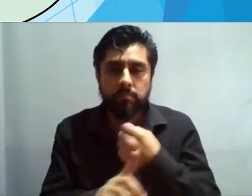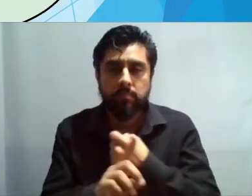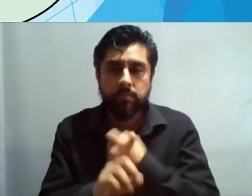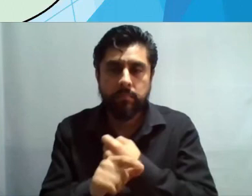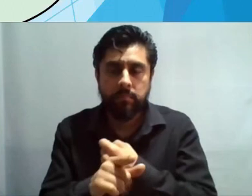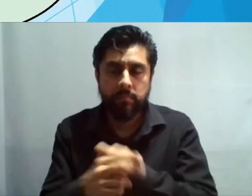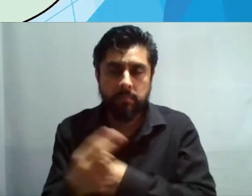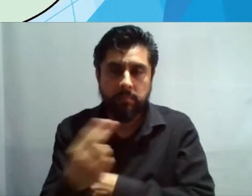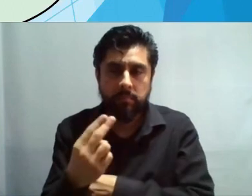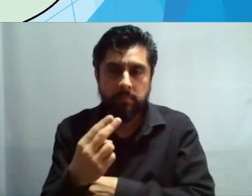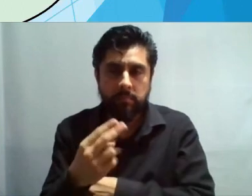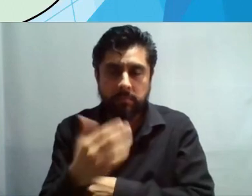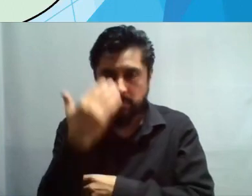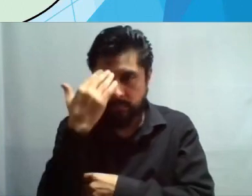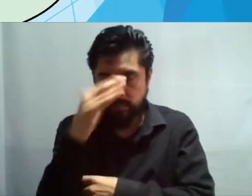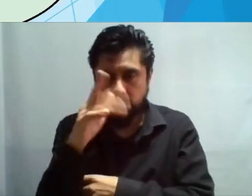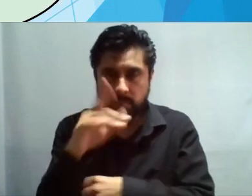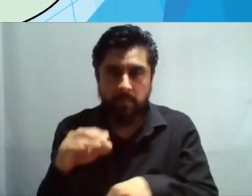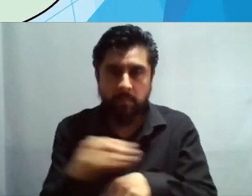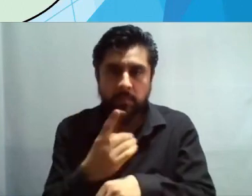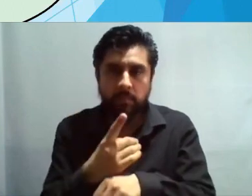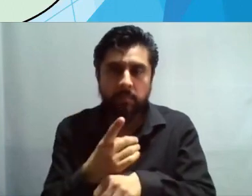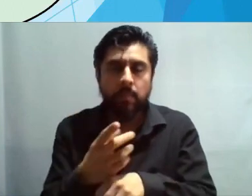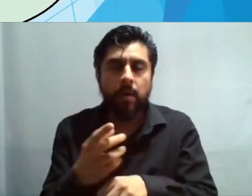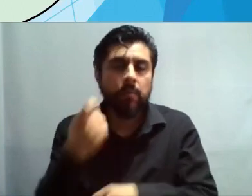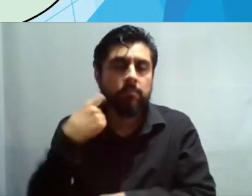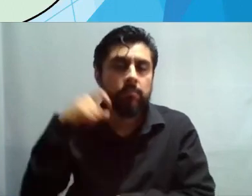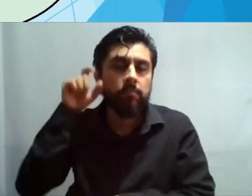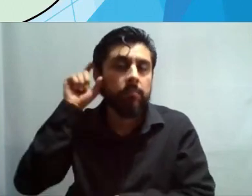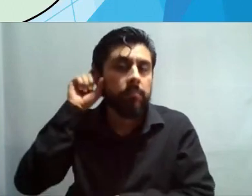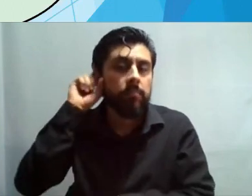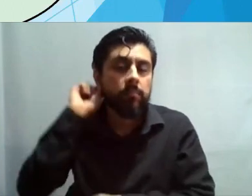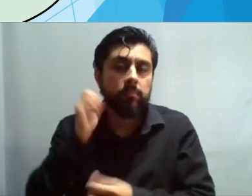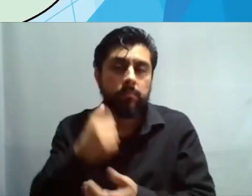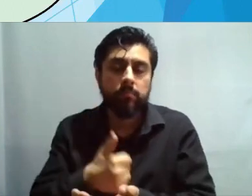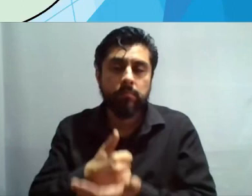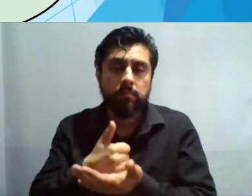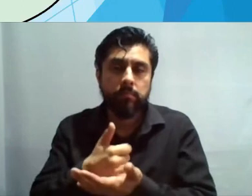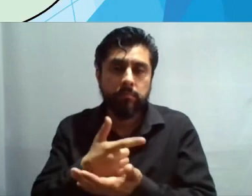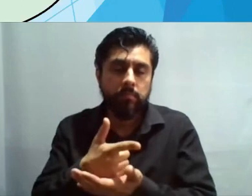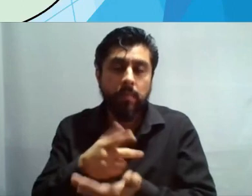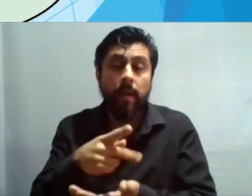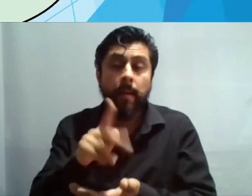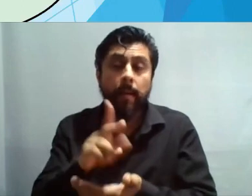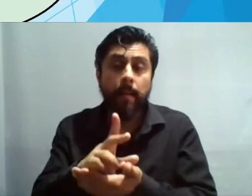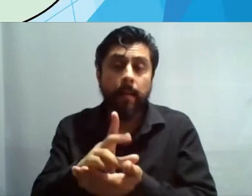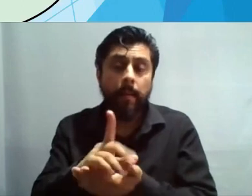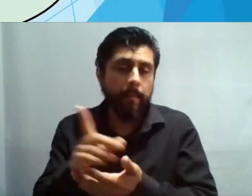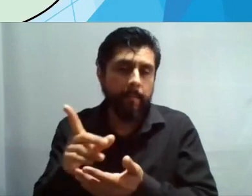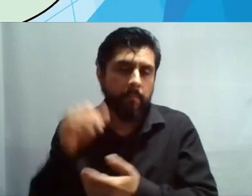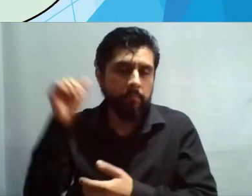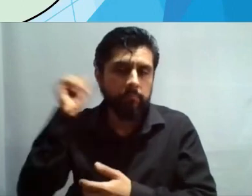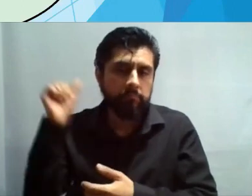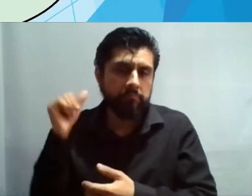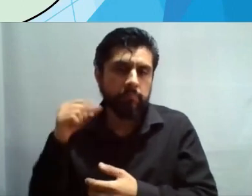si no, claro que aún con aparatos, los aparatos no frenan la pérdida de la audición. Entonces, si hay una